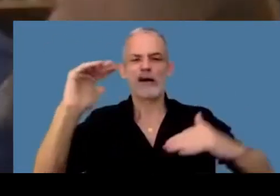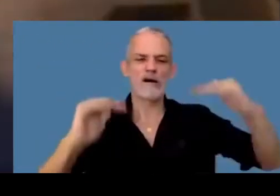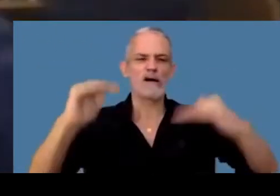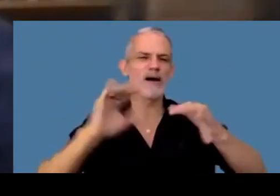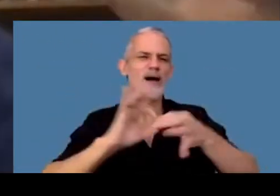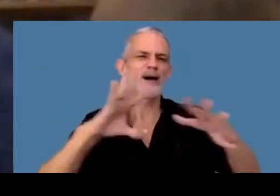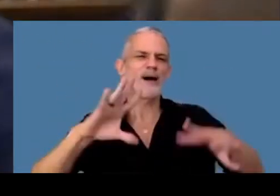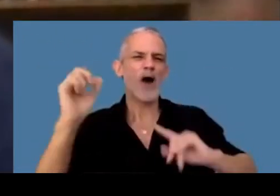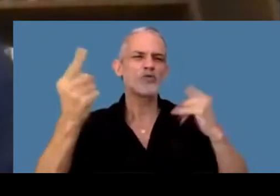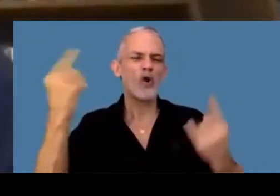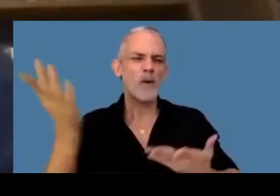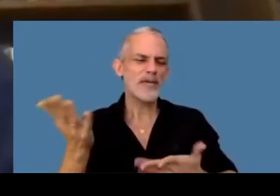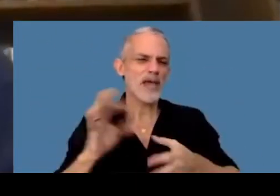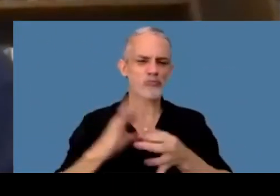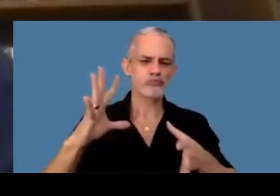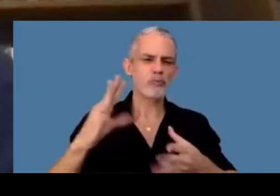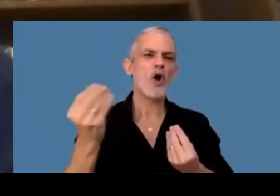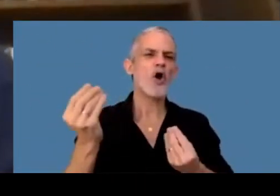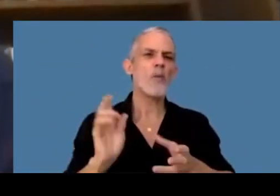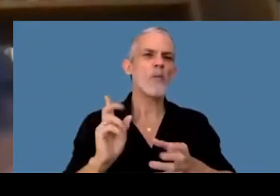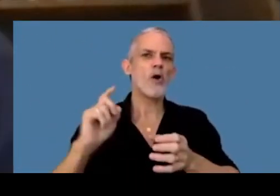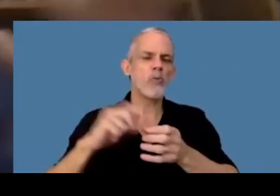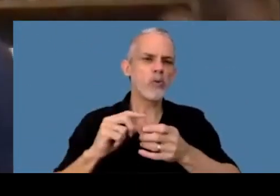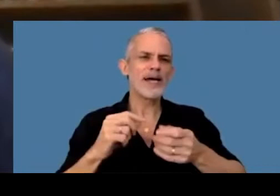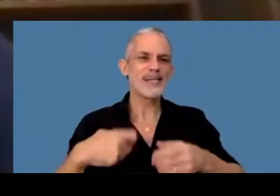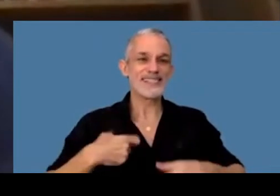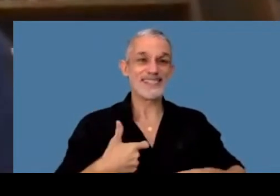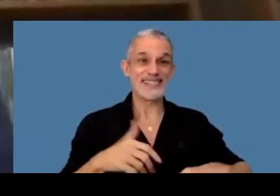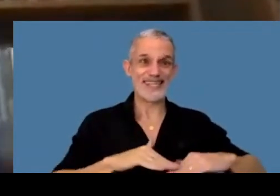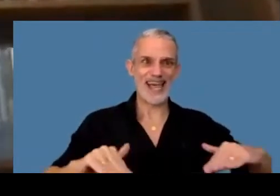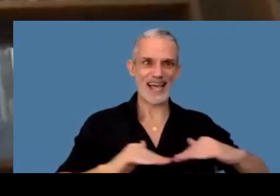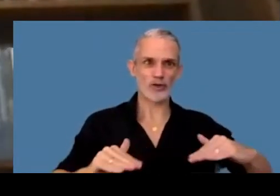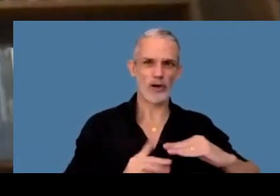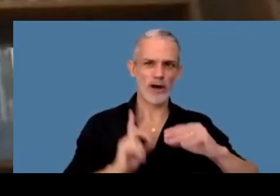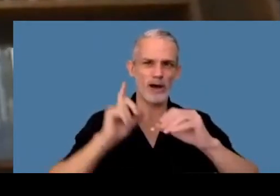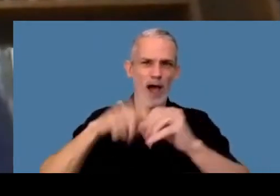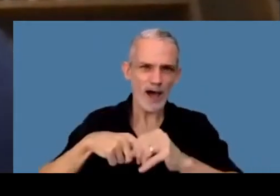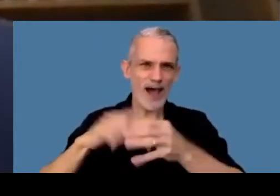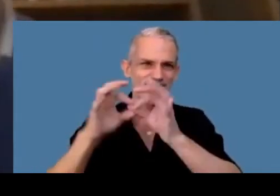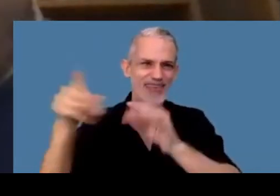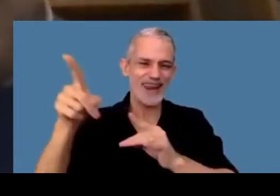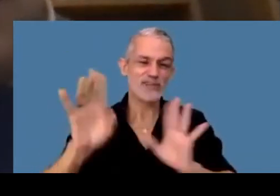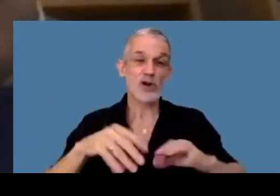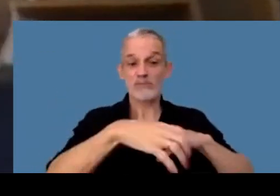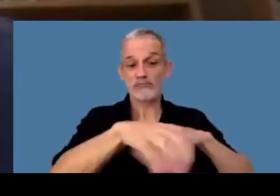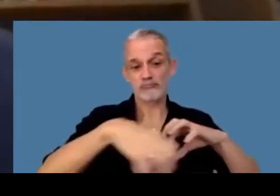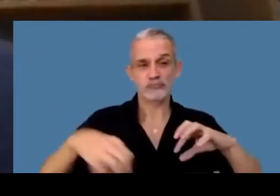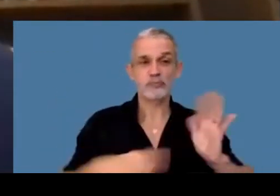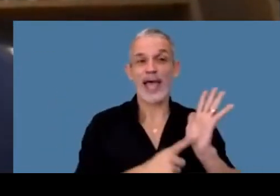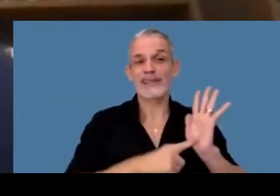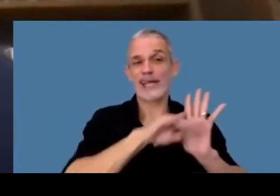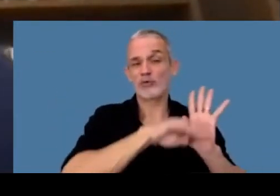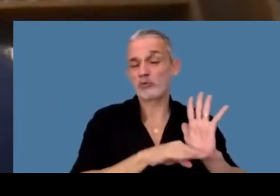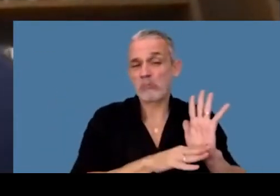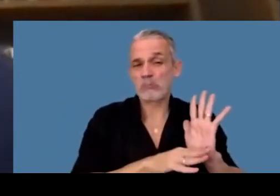por cómo adhirió ese sindicato de primer grado a la federación, y en las seccionales surge del estatuto el mayor o menor grado de autonomía